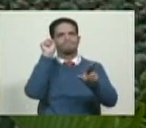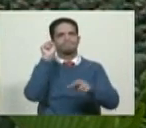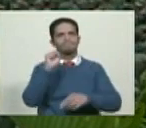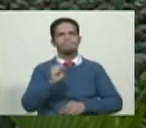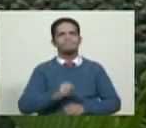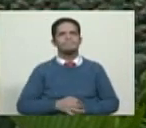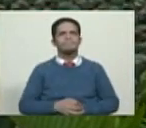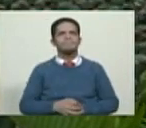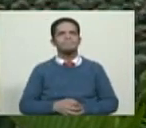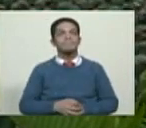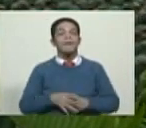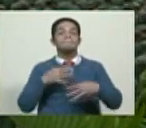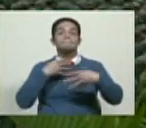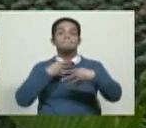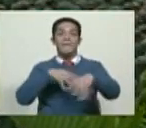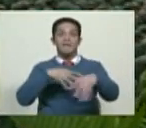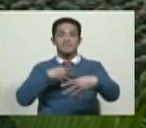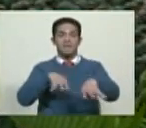La marcha.